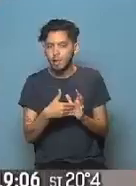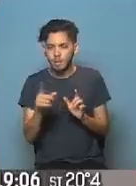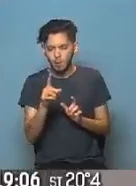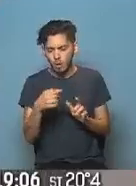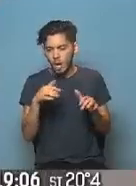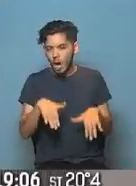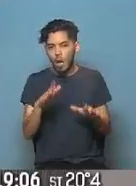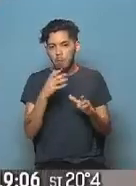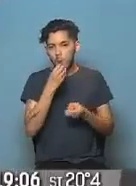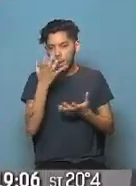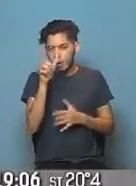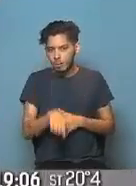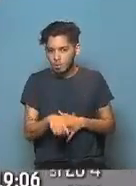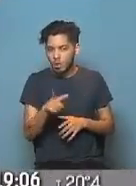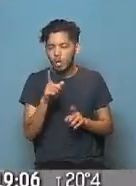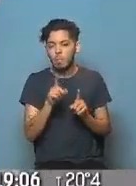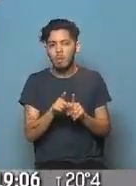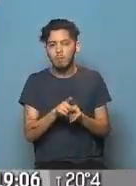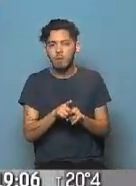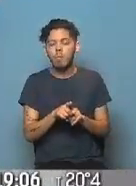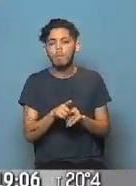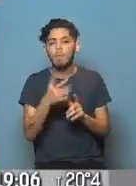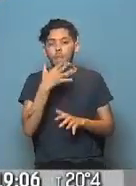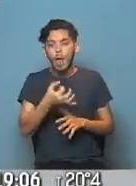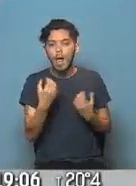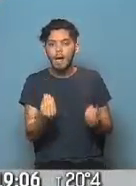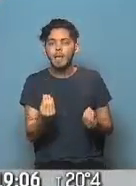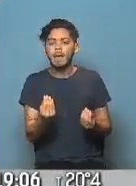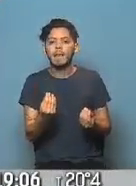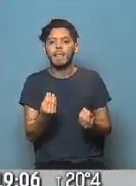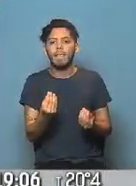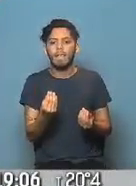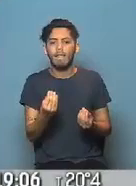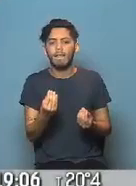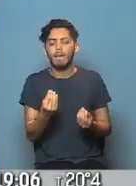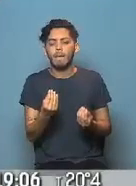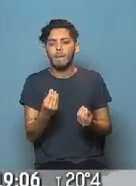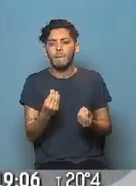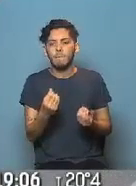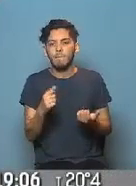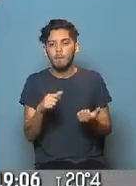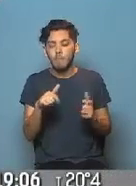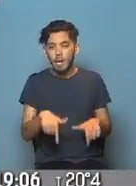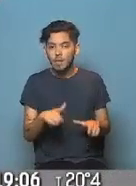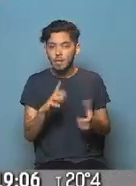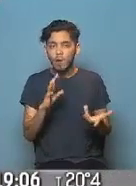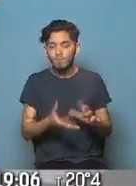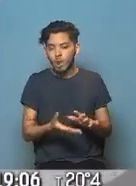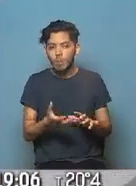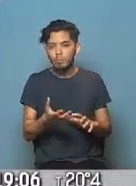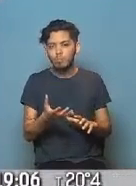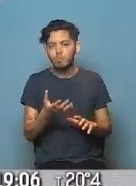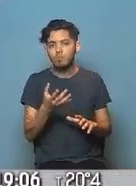¿no? Así que lo cierto es que esta discrecionalidad